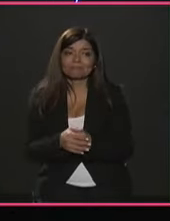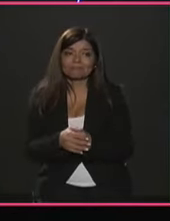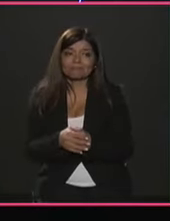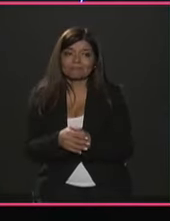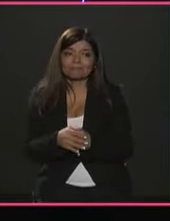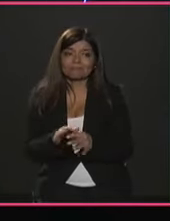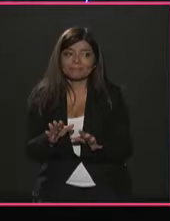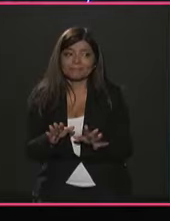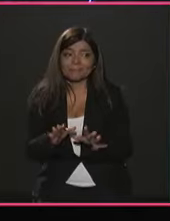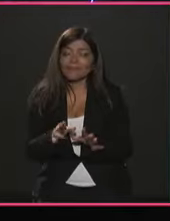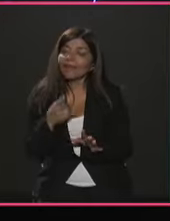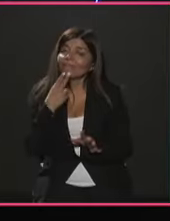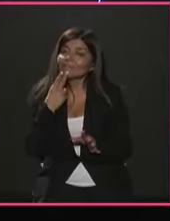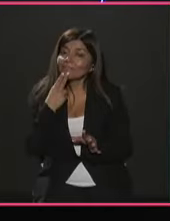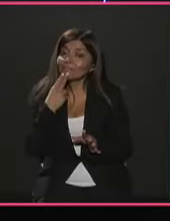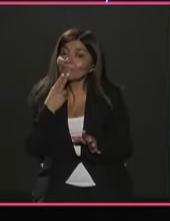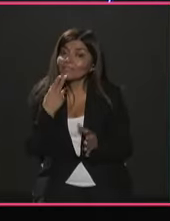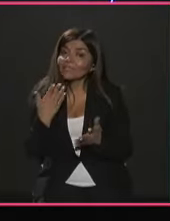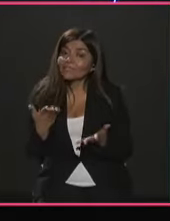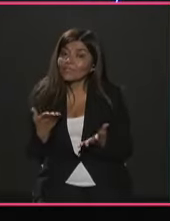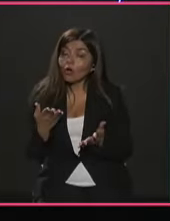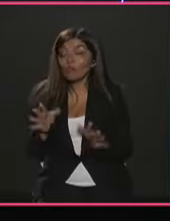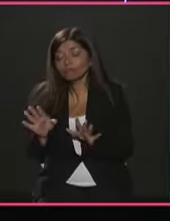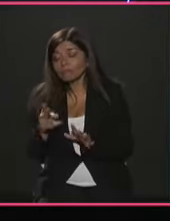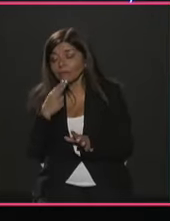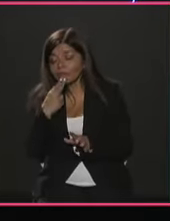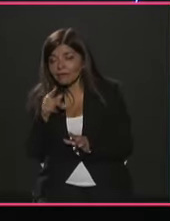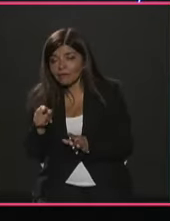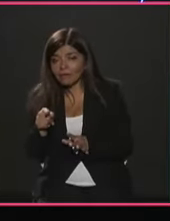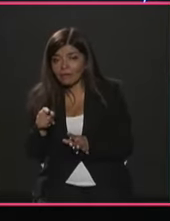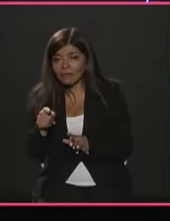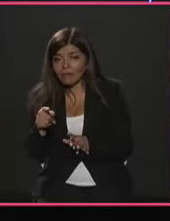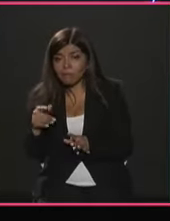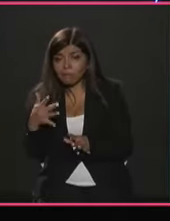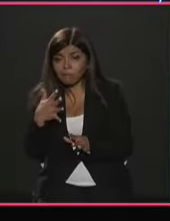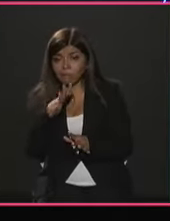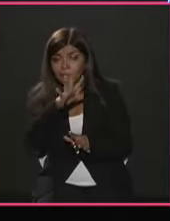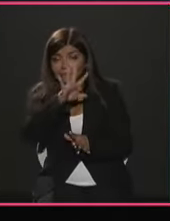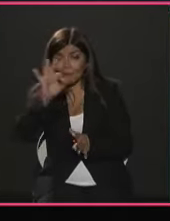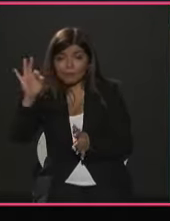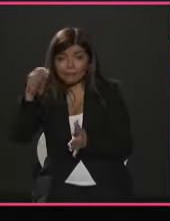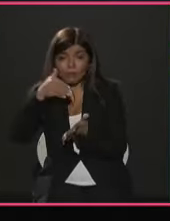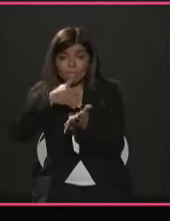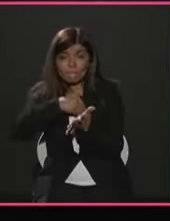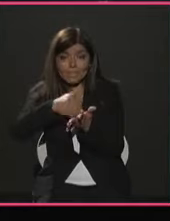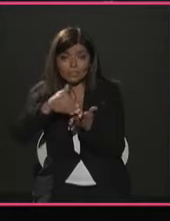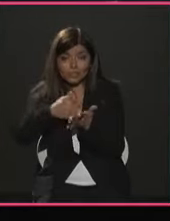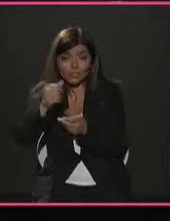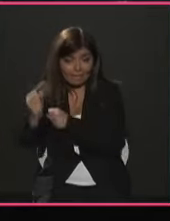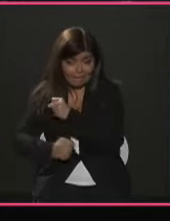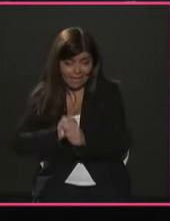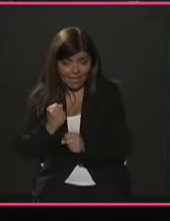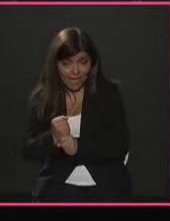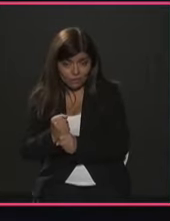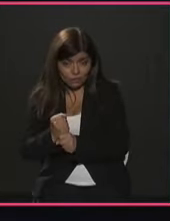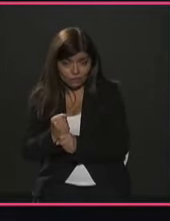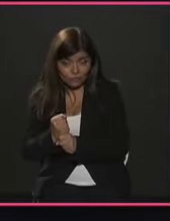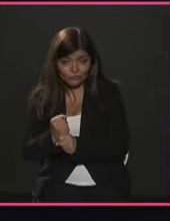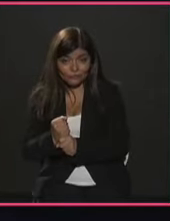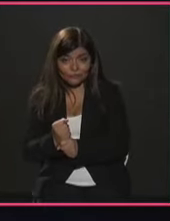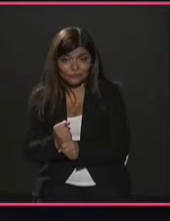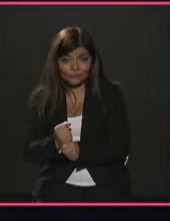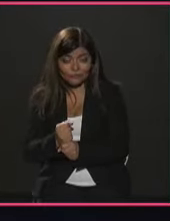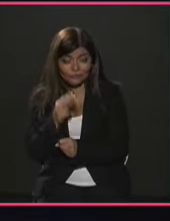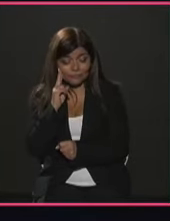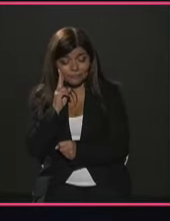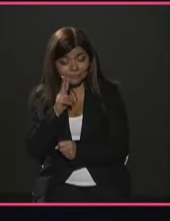eh viven o han vivido están viviendo desde hace 500 millones de años qui no mire a los